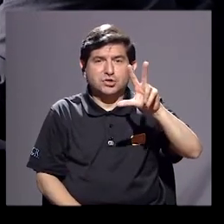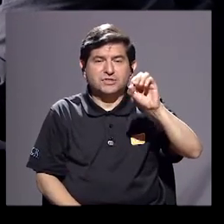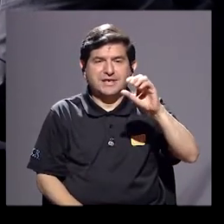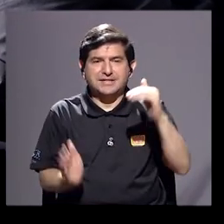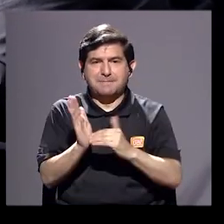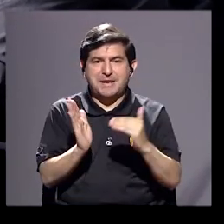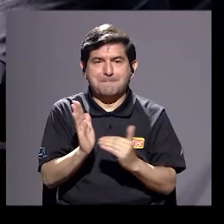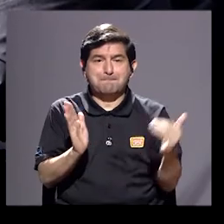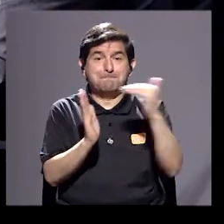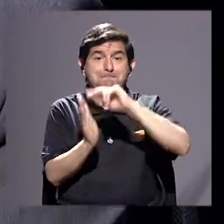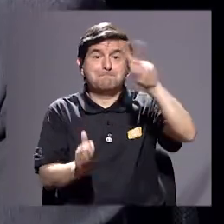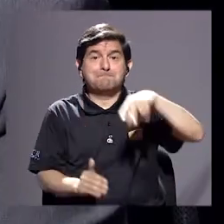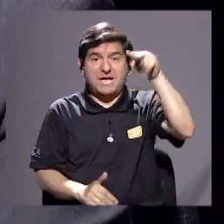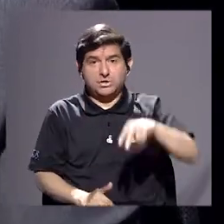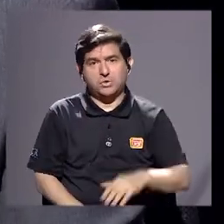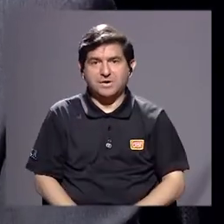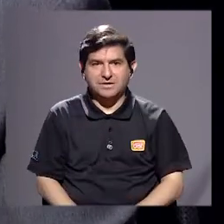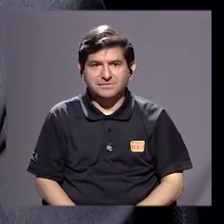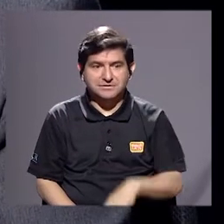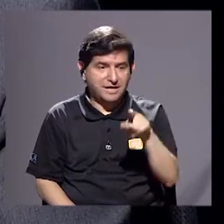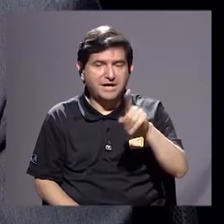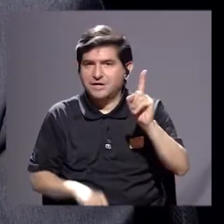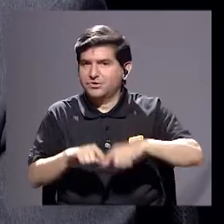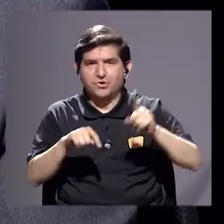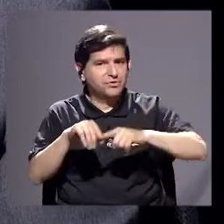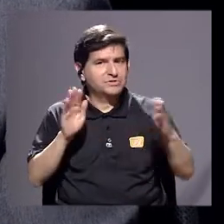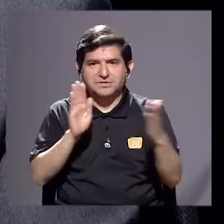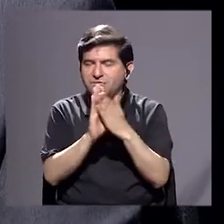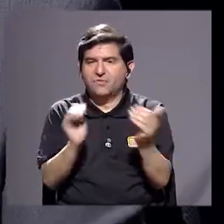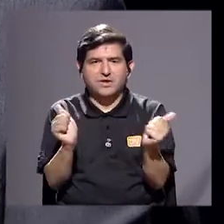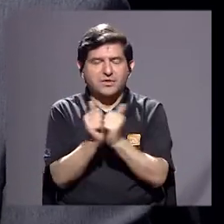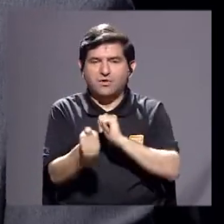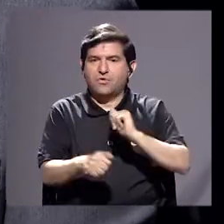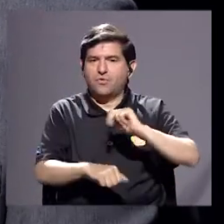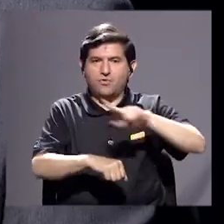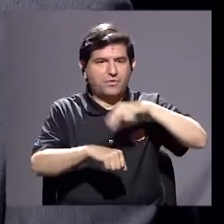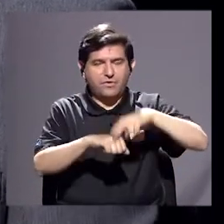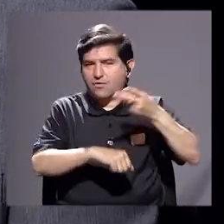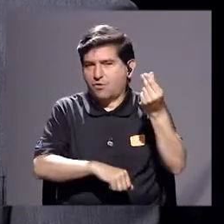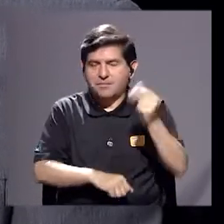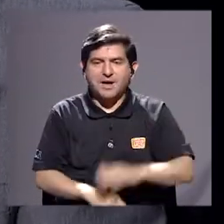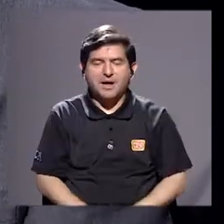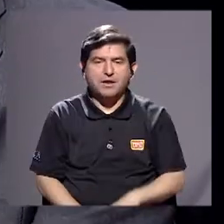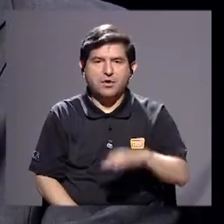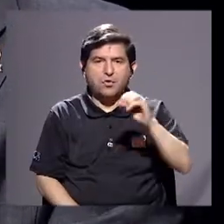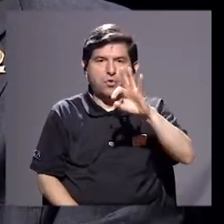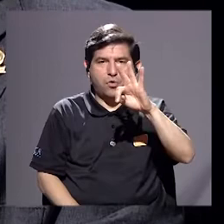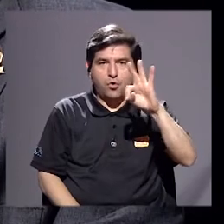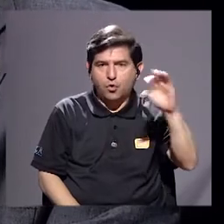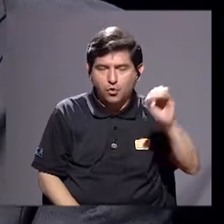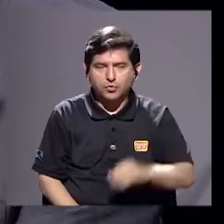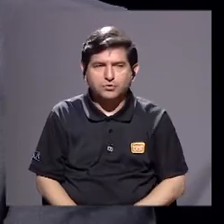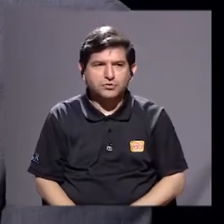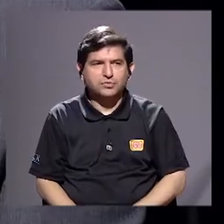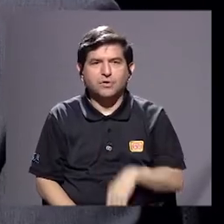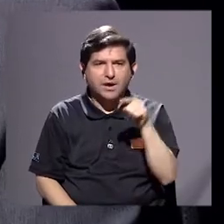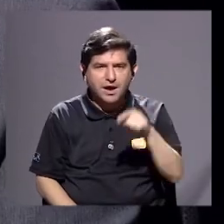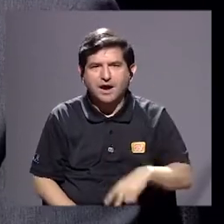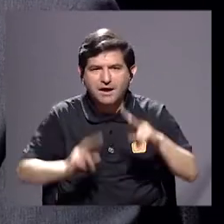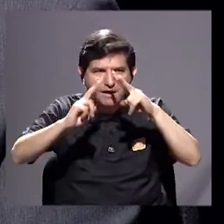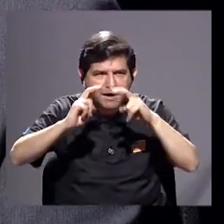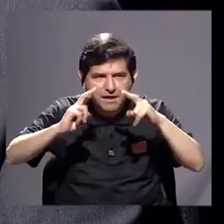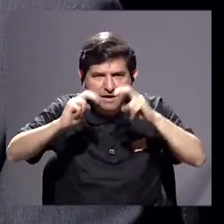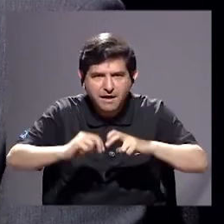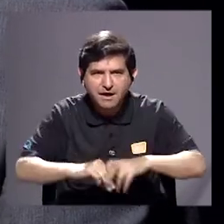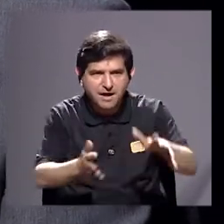mil millones de colones eso no se puede afrontar con los recursos ordinarios entonces se notó cuando se hace la cuantificación de los